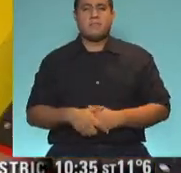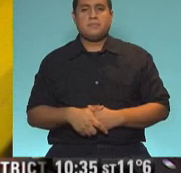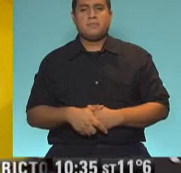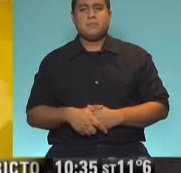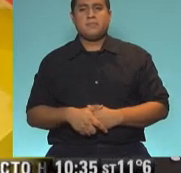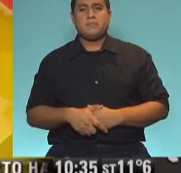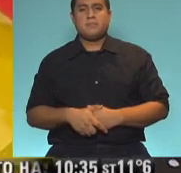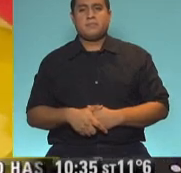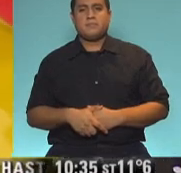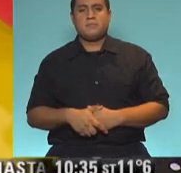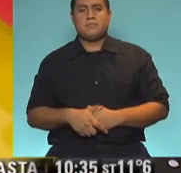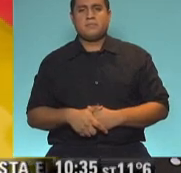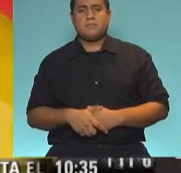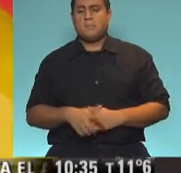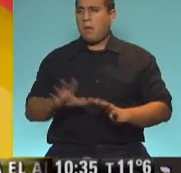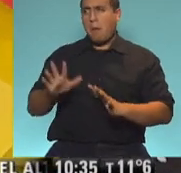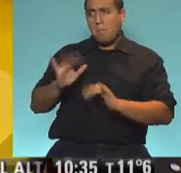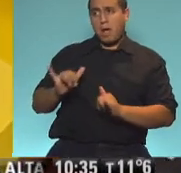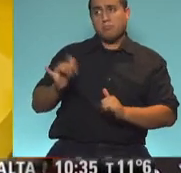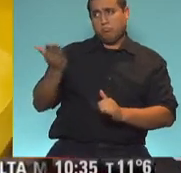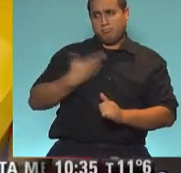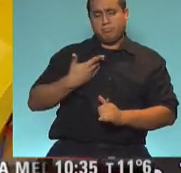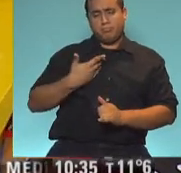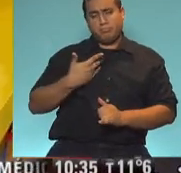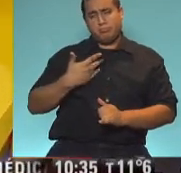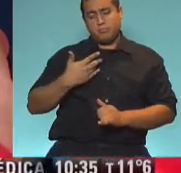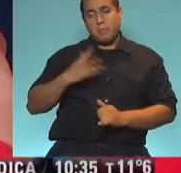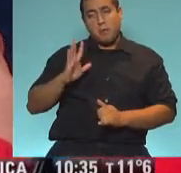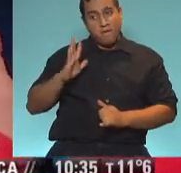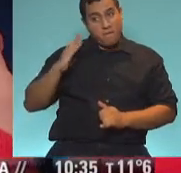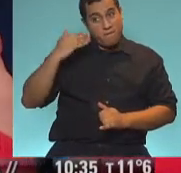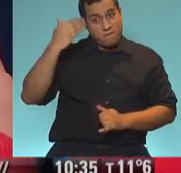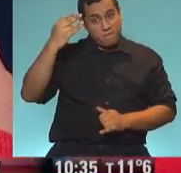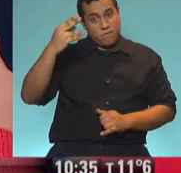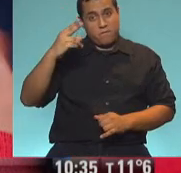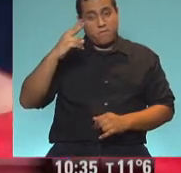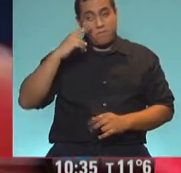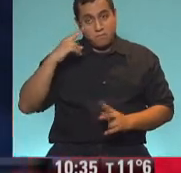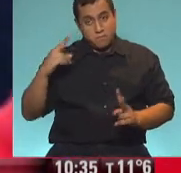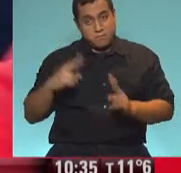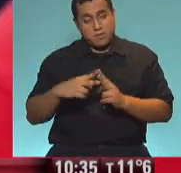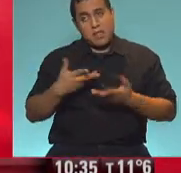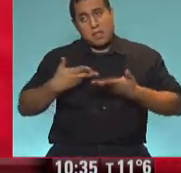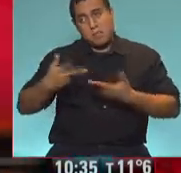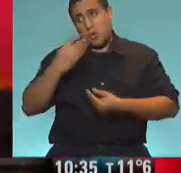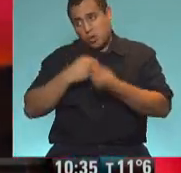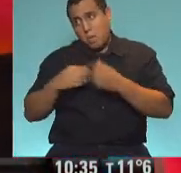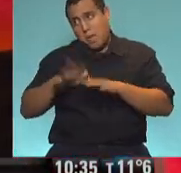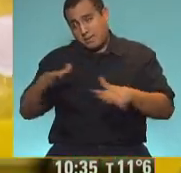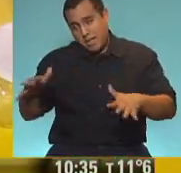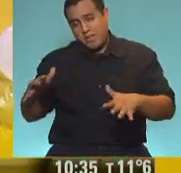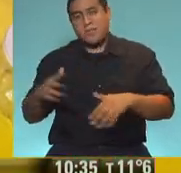Está bien. Pido paz. Me han derrotado, terrícolas. Pero la próxima vez... Invíteme a comer. Me parece que me voy a comer una asado. Va, llévate un